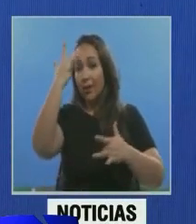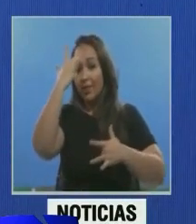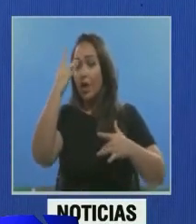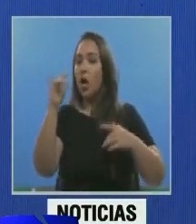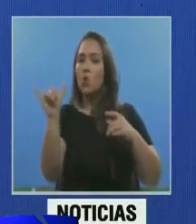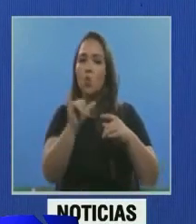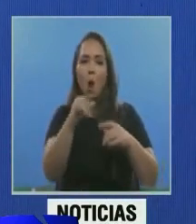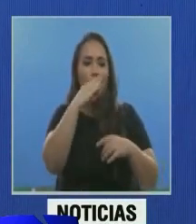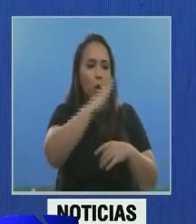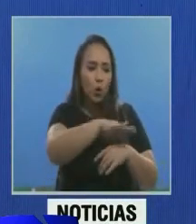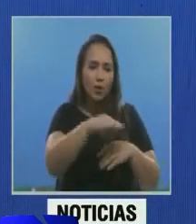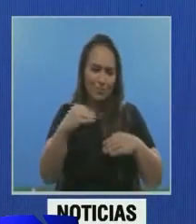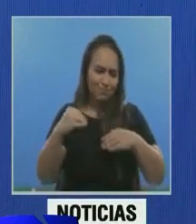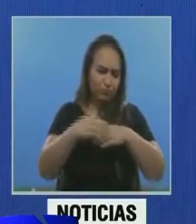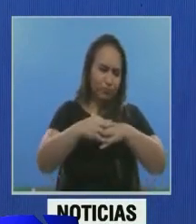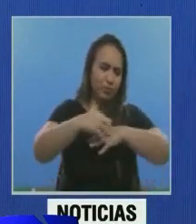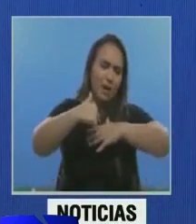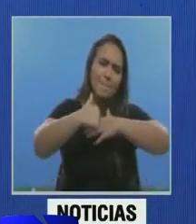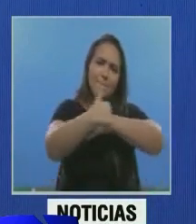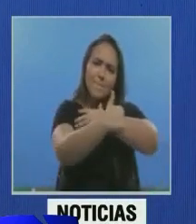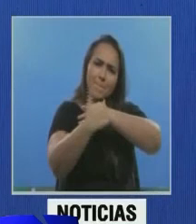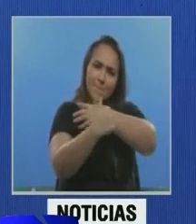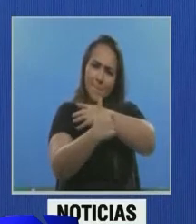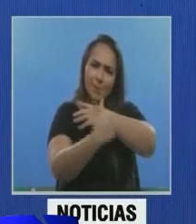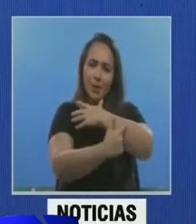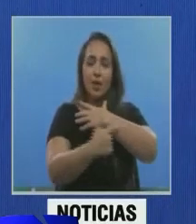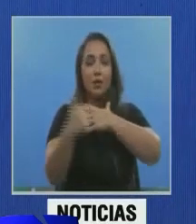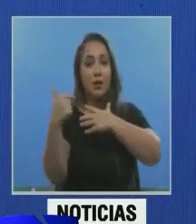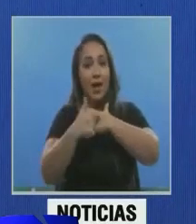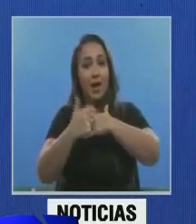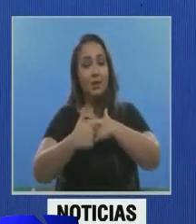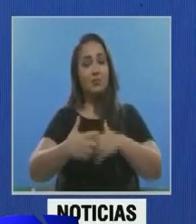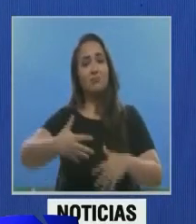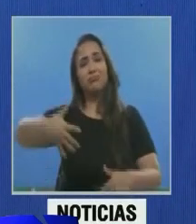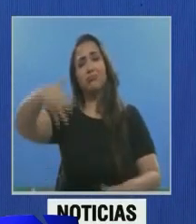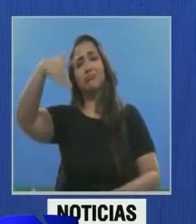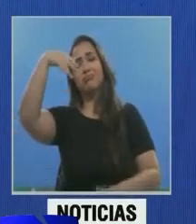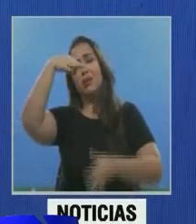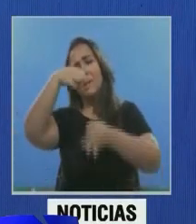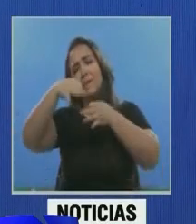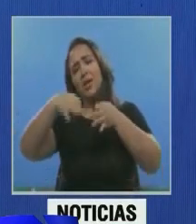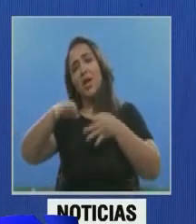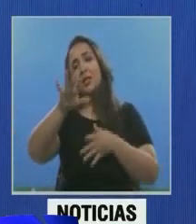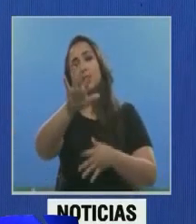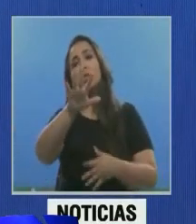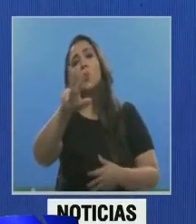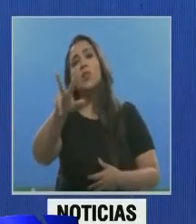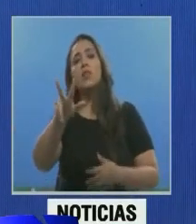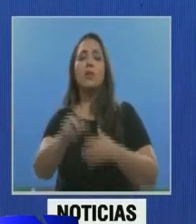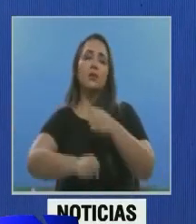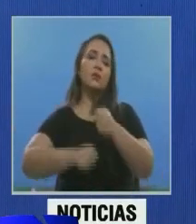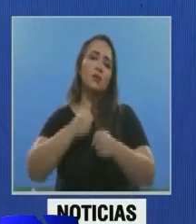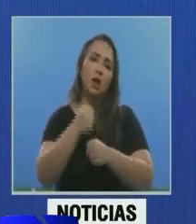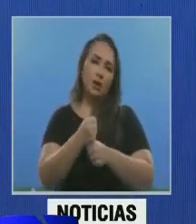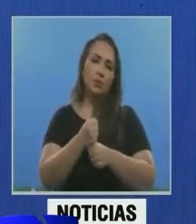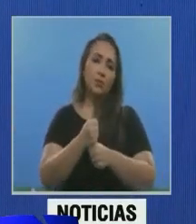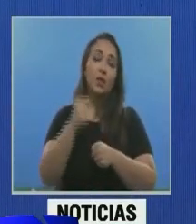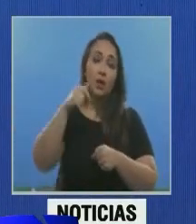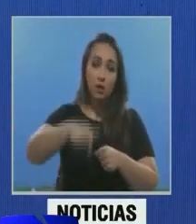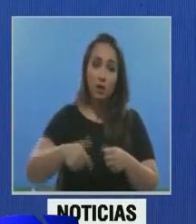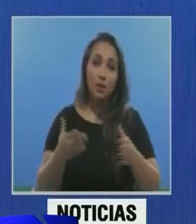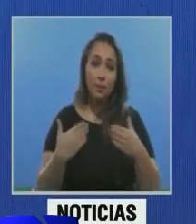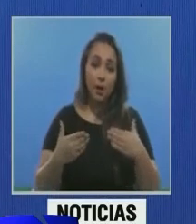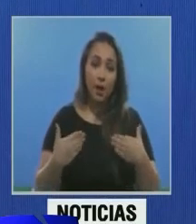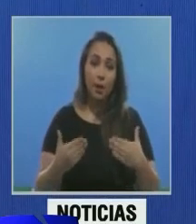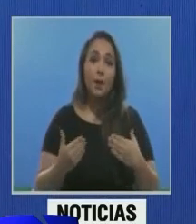que fue descrita hace 53 años y que de hecho en panamá se pueden